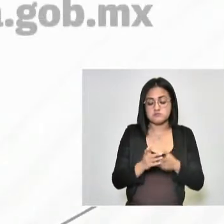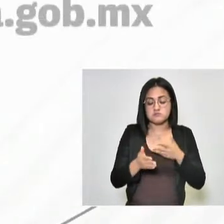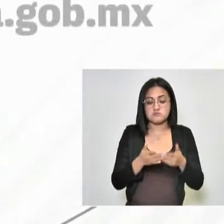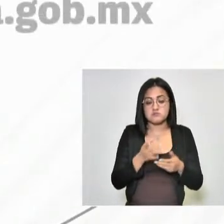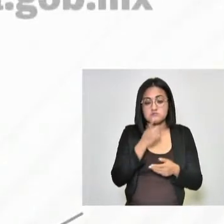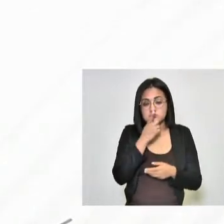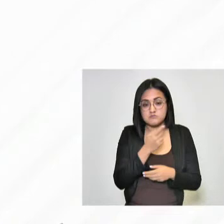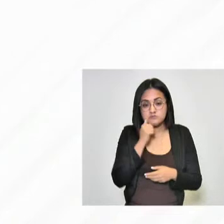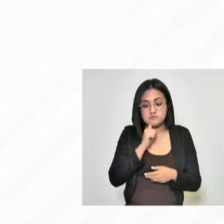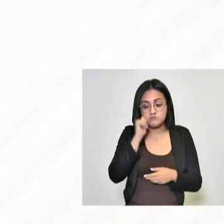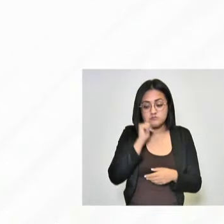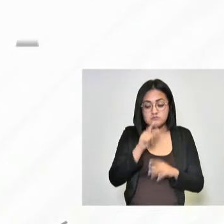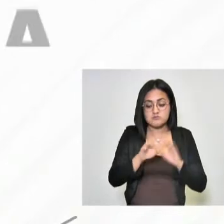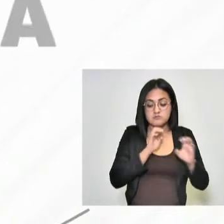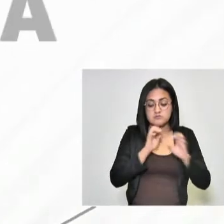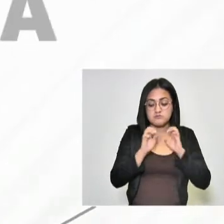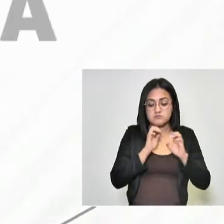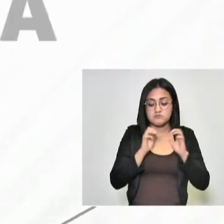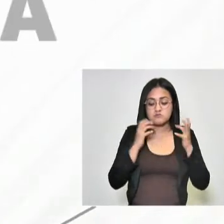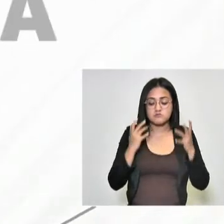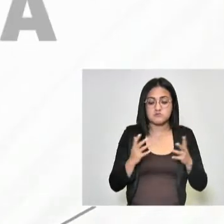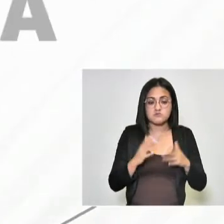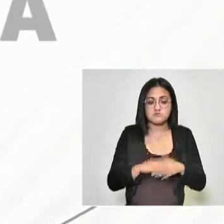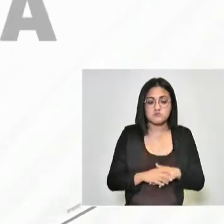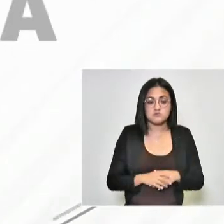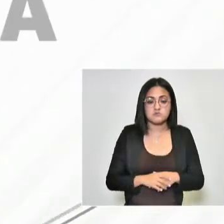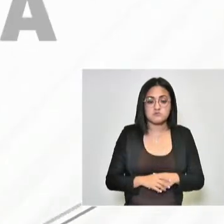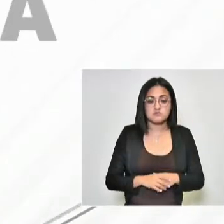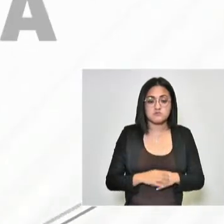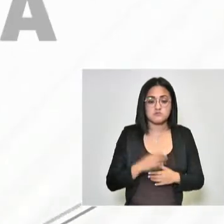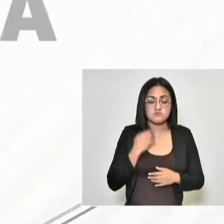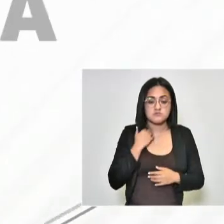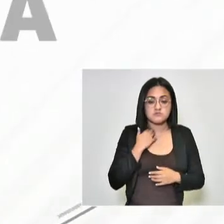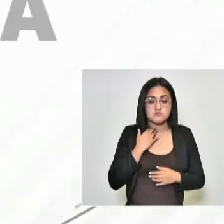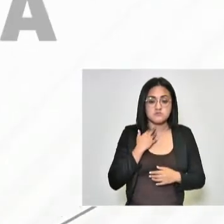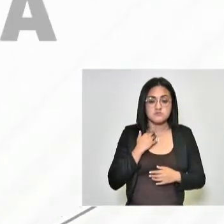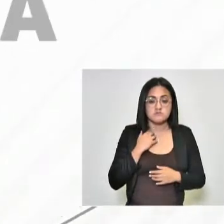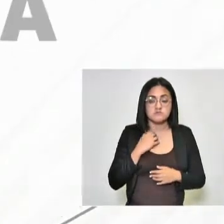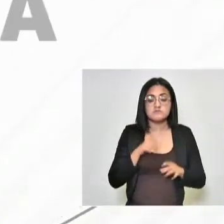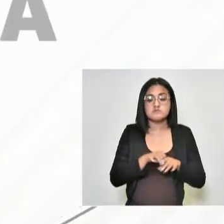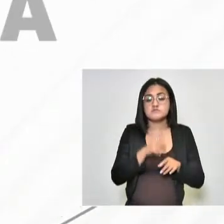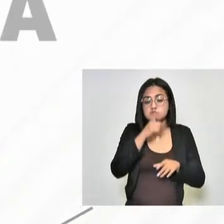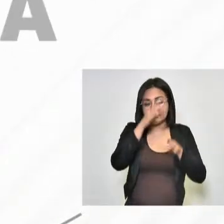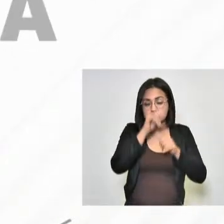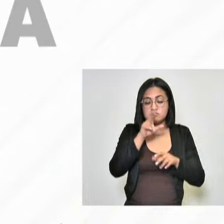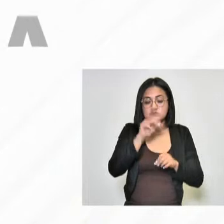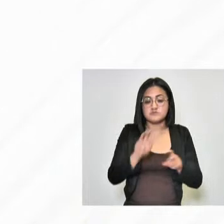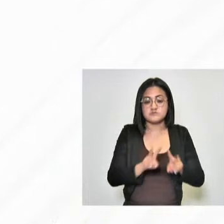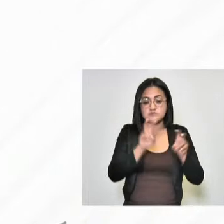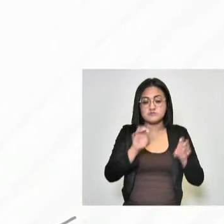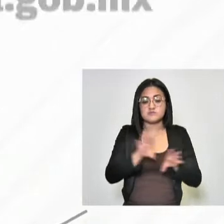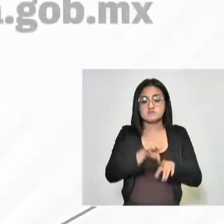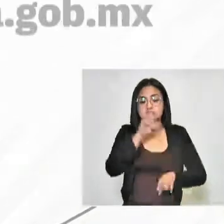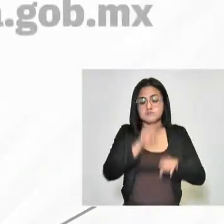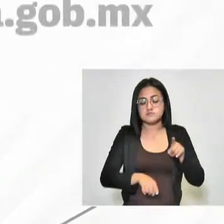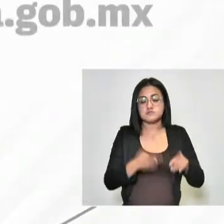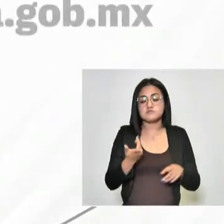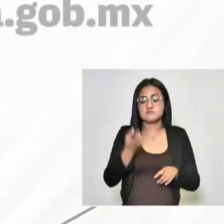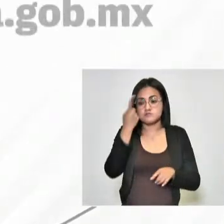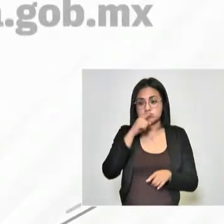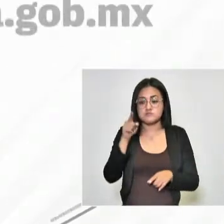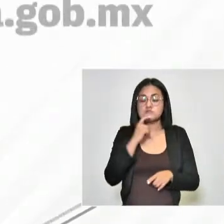él mencionaba en una entrevista que pues él no está, por ejemplo, de acuerdo en el tema de la revocación de